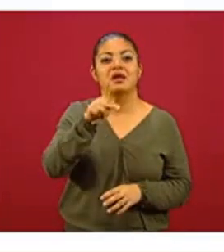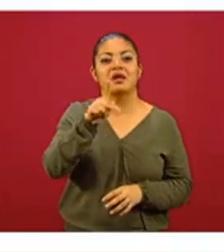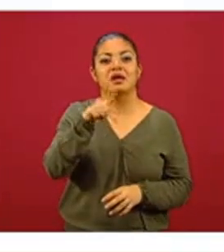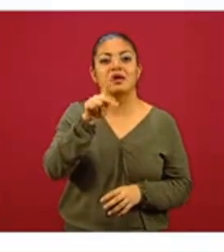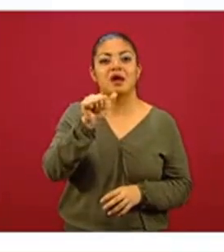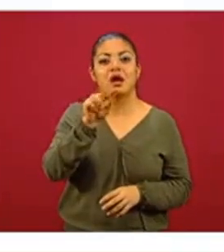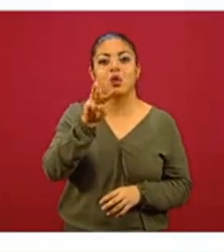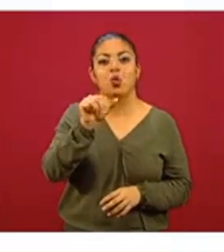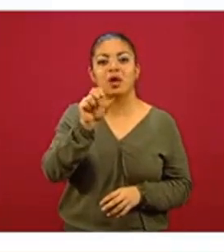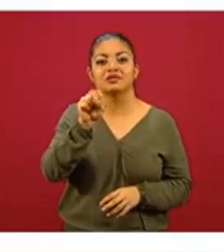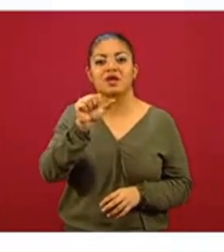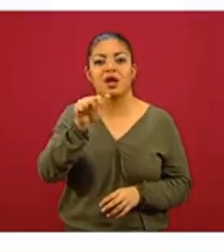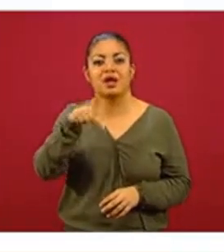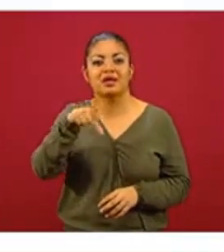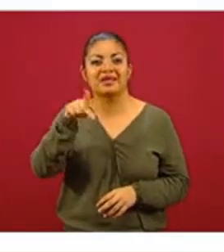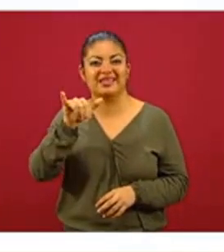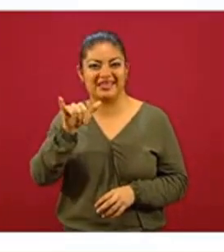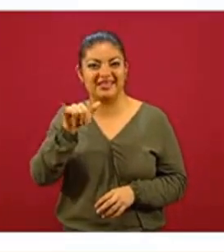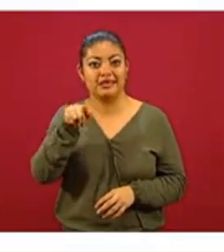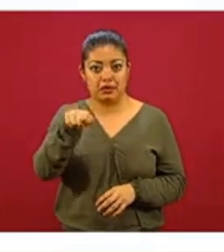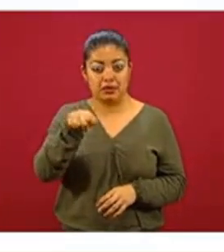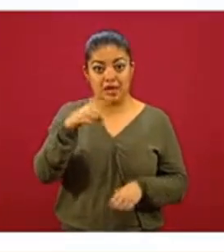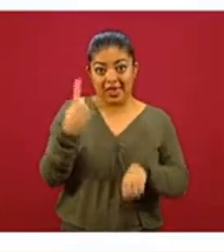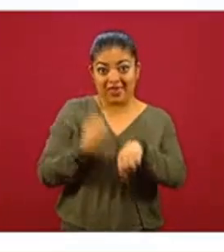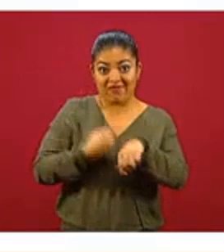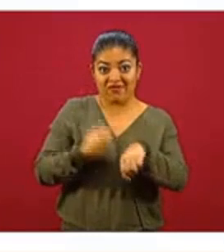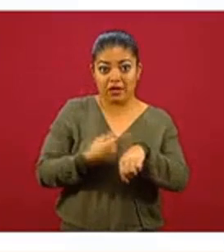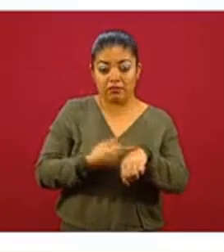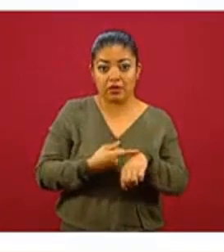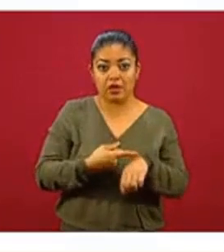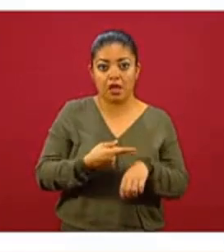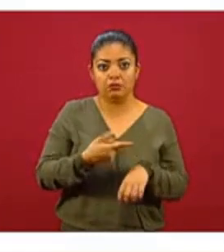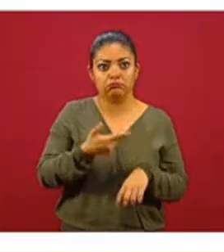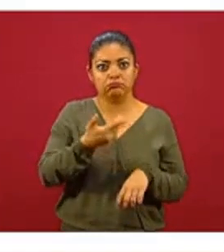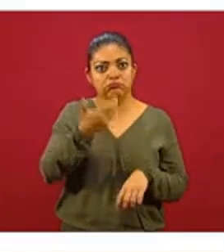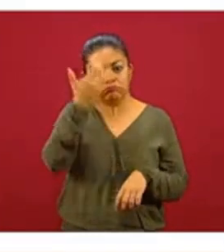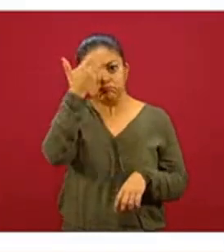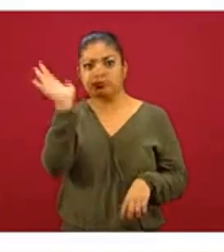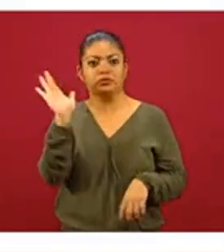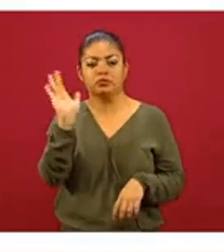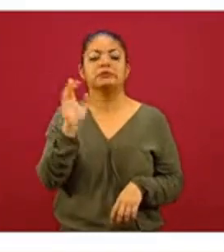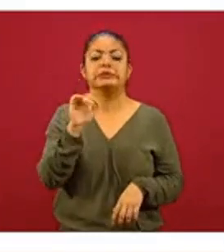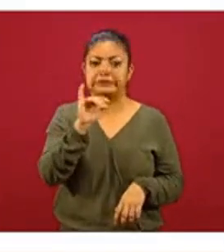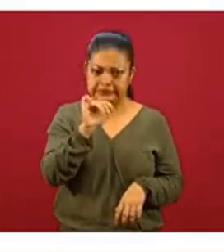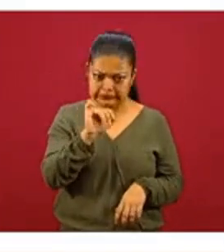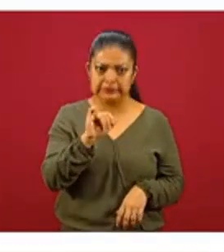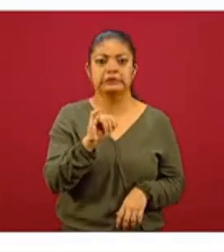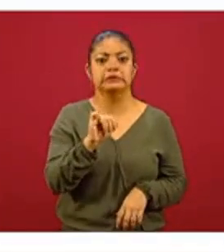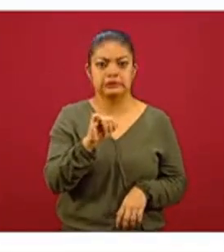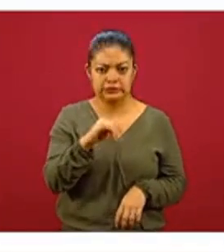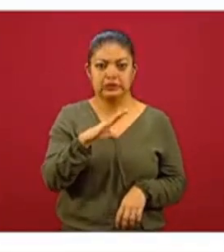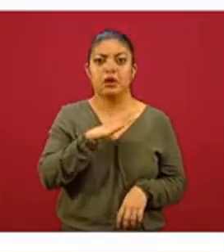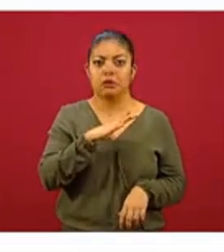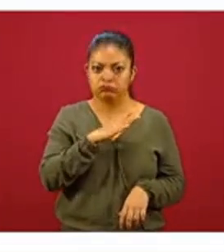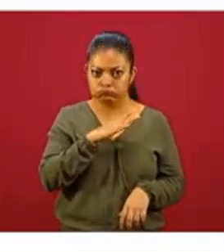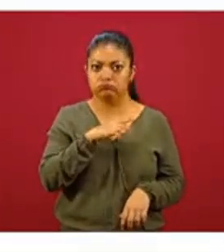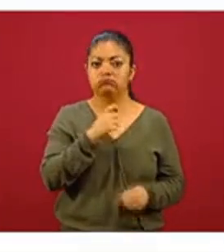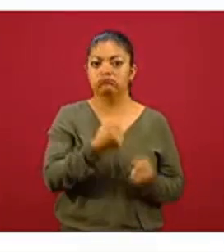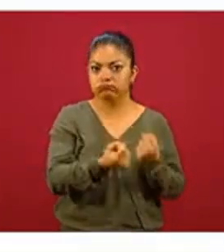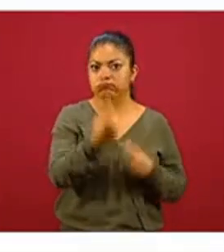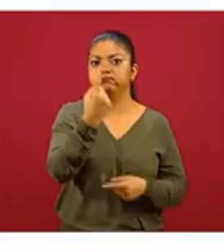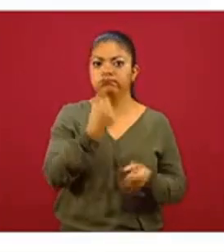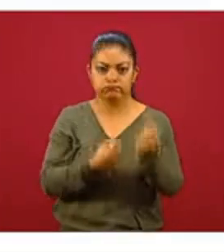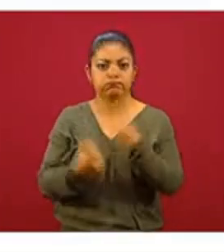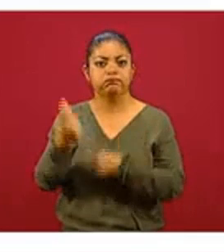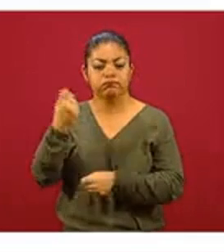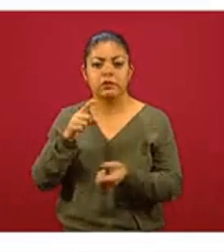enfermedad parecida al Kawasaki no es una enfermedad desconocida. Sí se ve en las